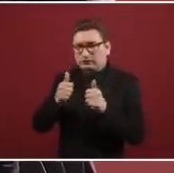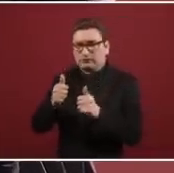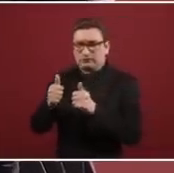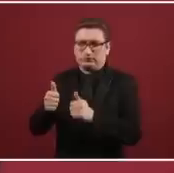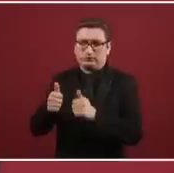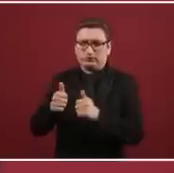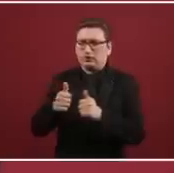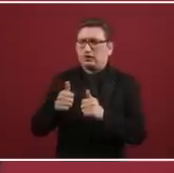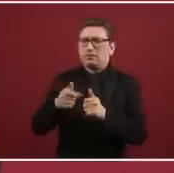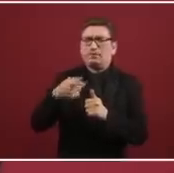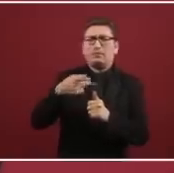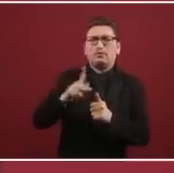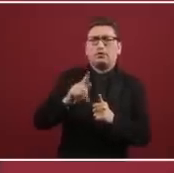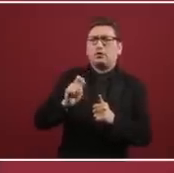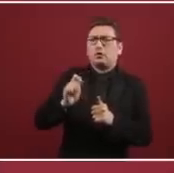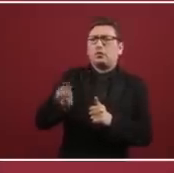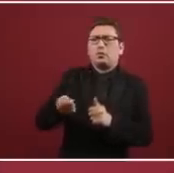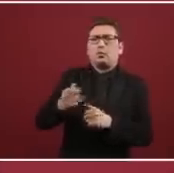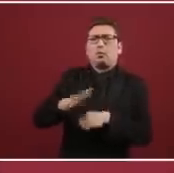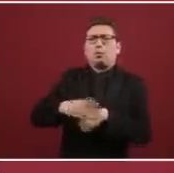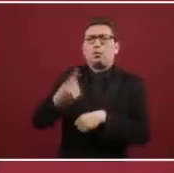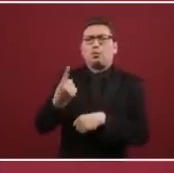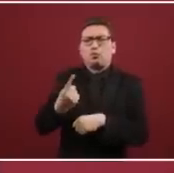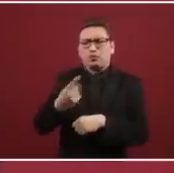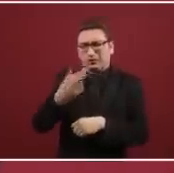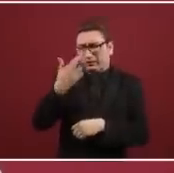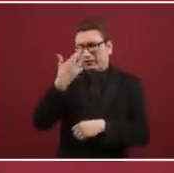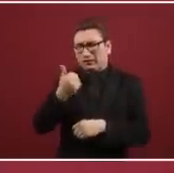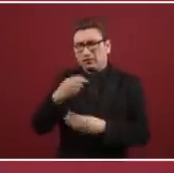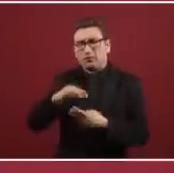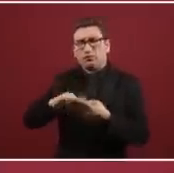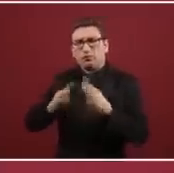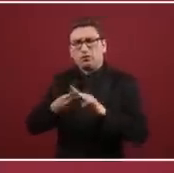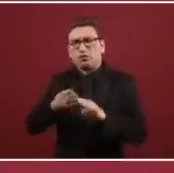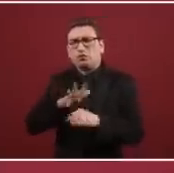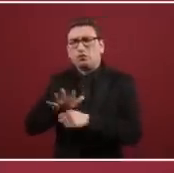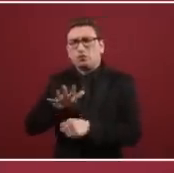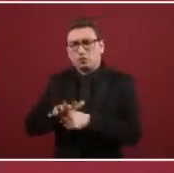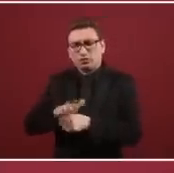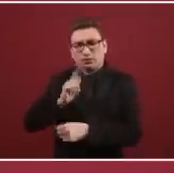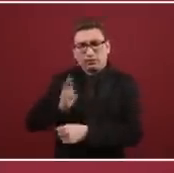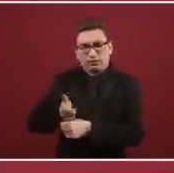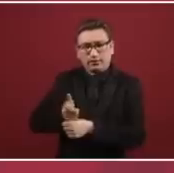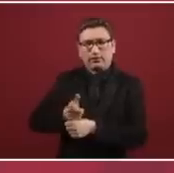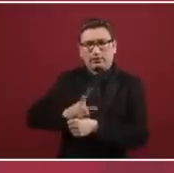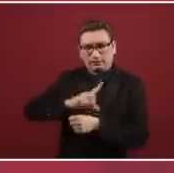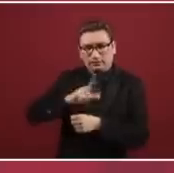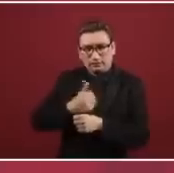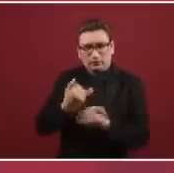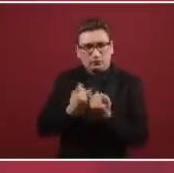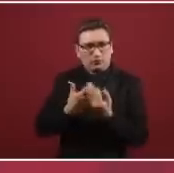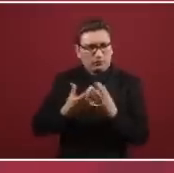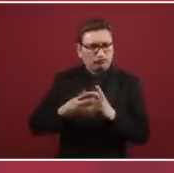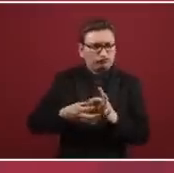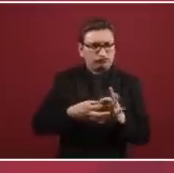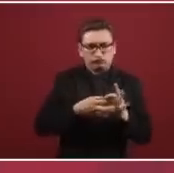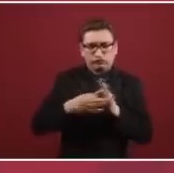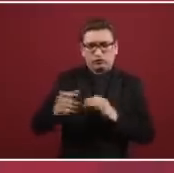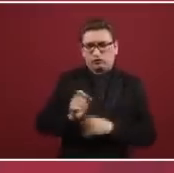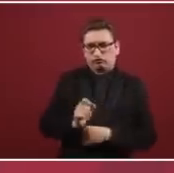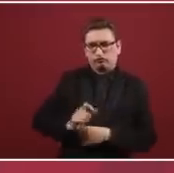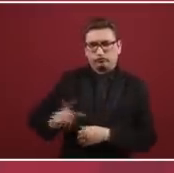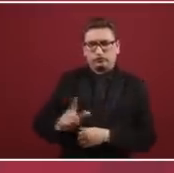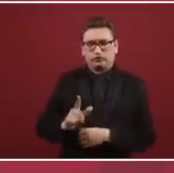primero y con coordinación, con profesionalismo